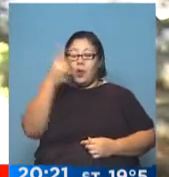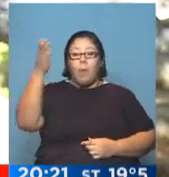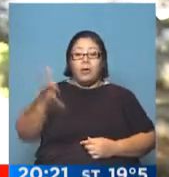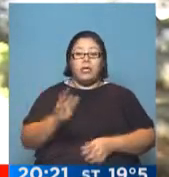directo